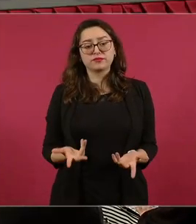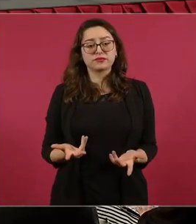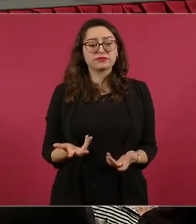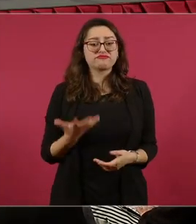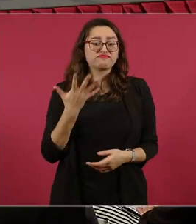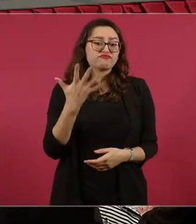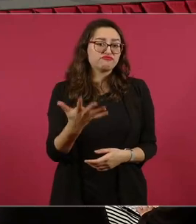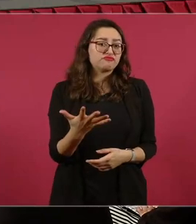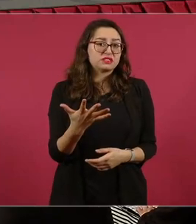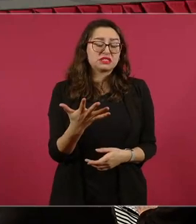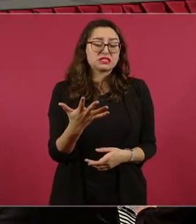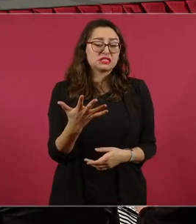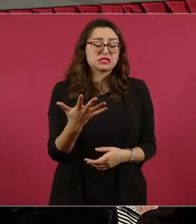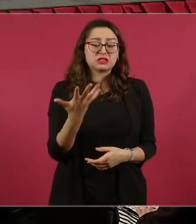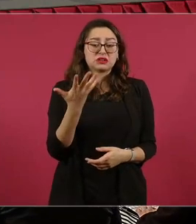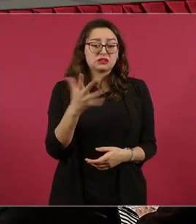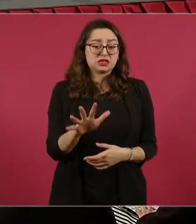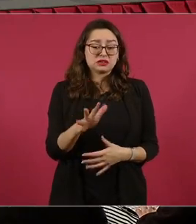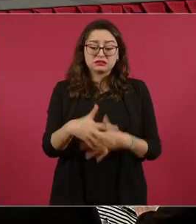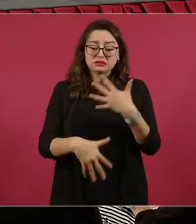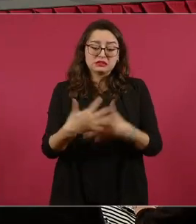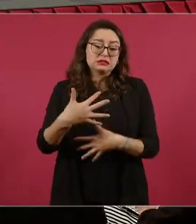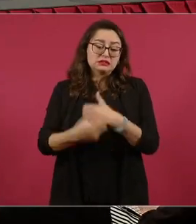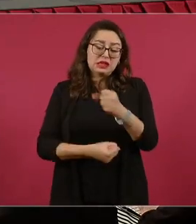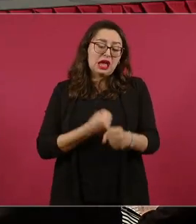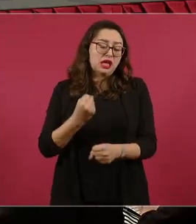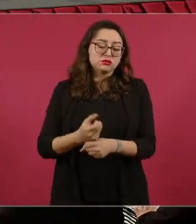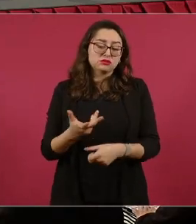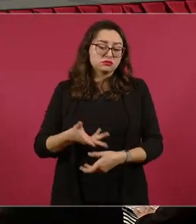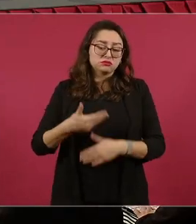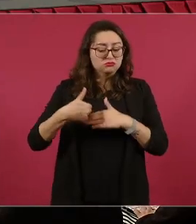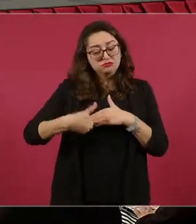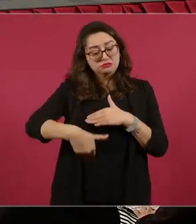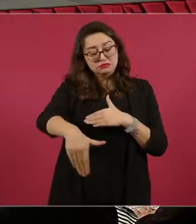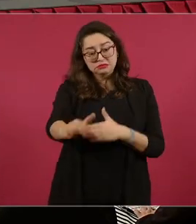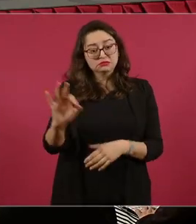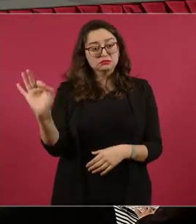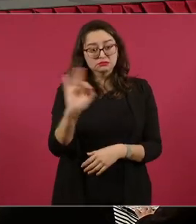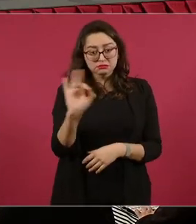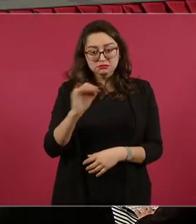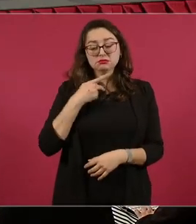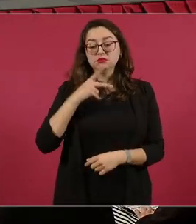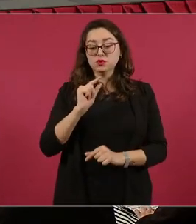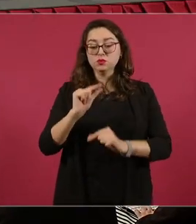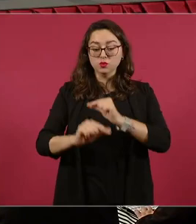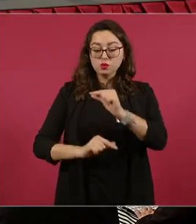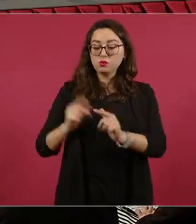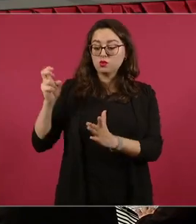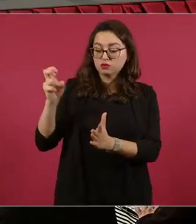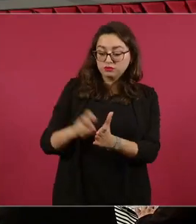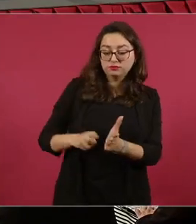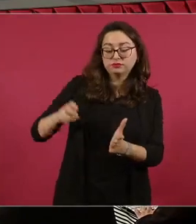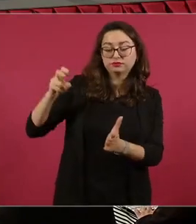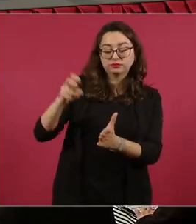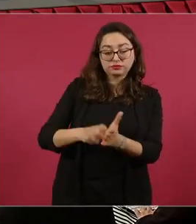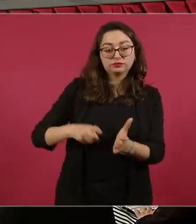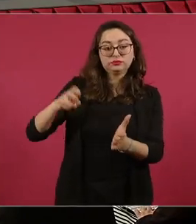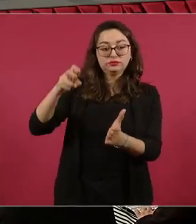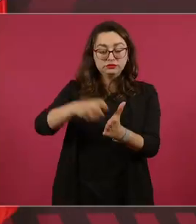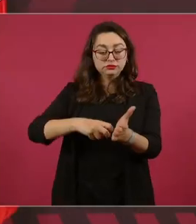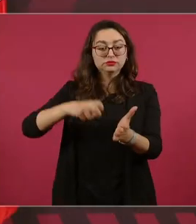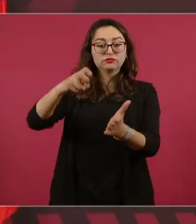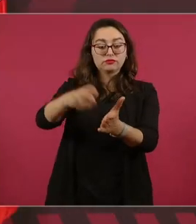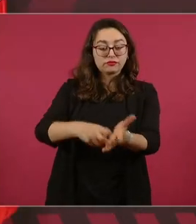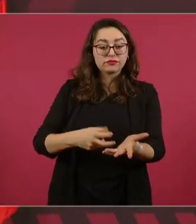5, 10, 15 años, pero vamos a lograr corregir esta injusticia. Por eso